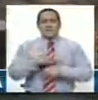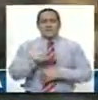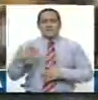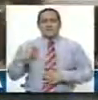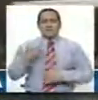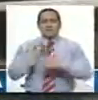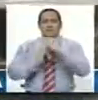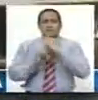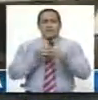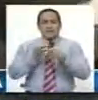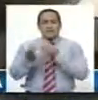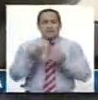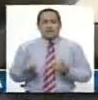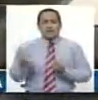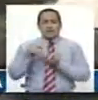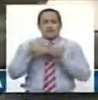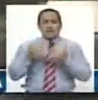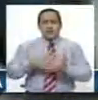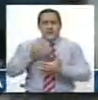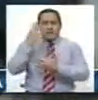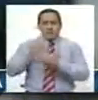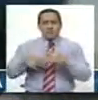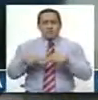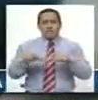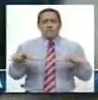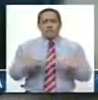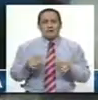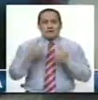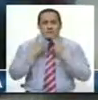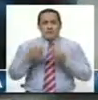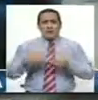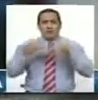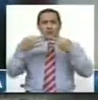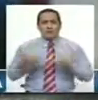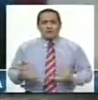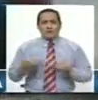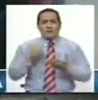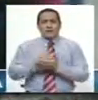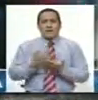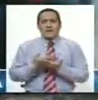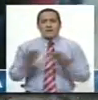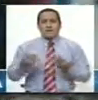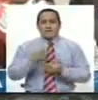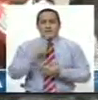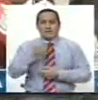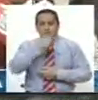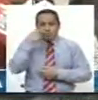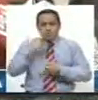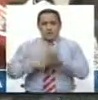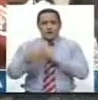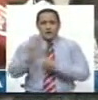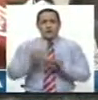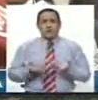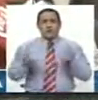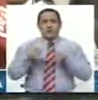Interior, Daniel Urresti, recalcó que las pericias de campo confirman que el cargamento incautado era droga.